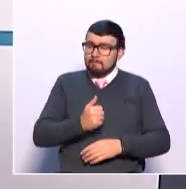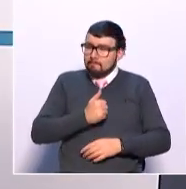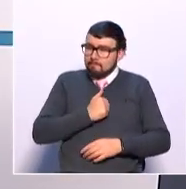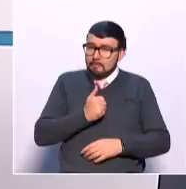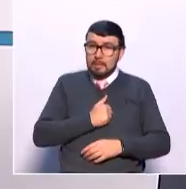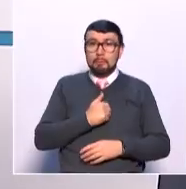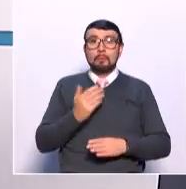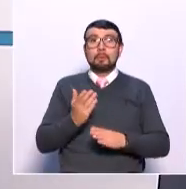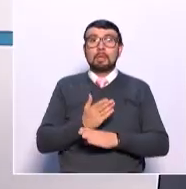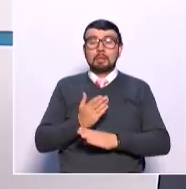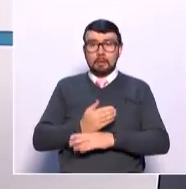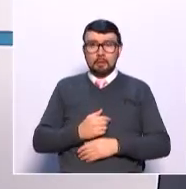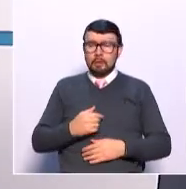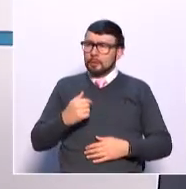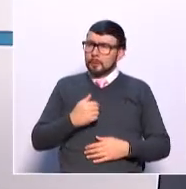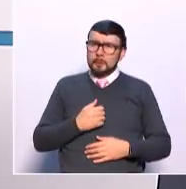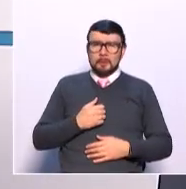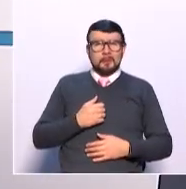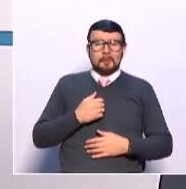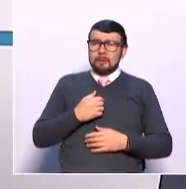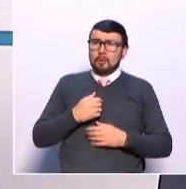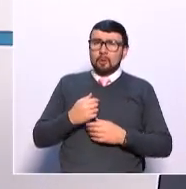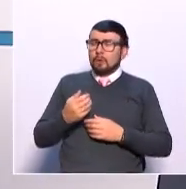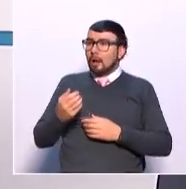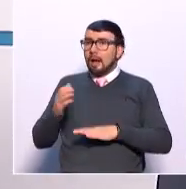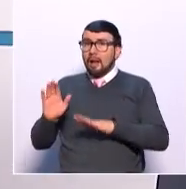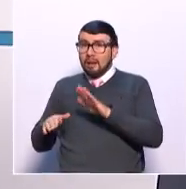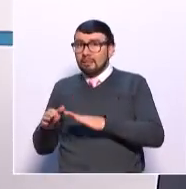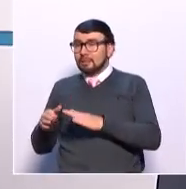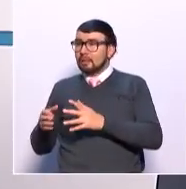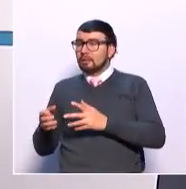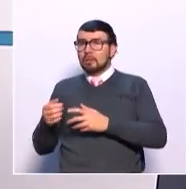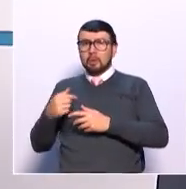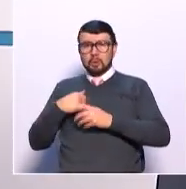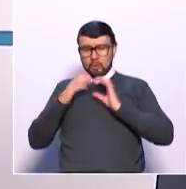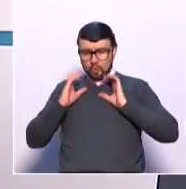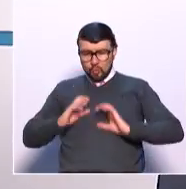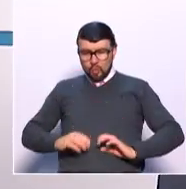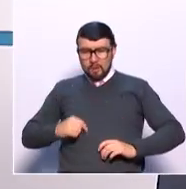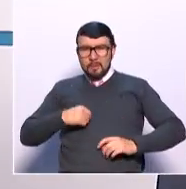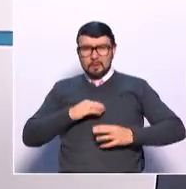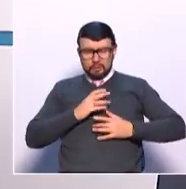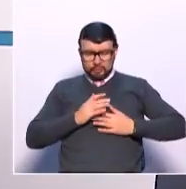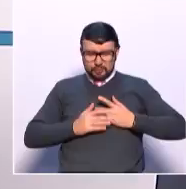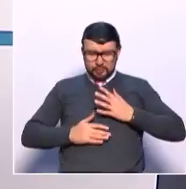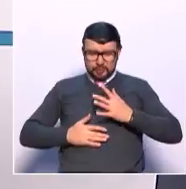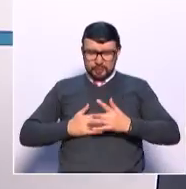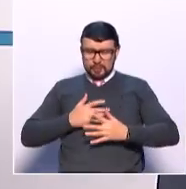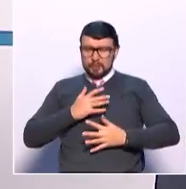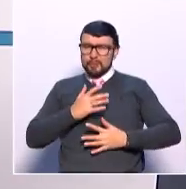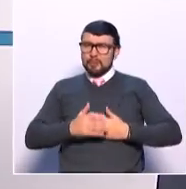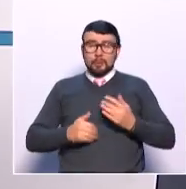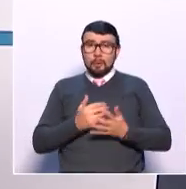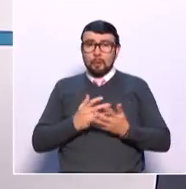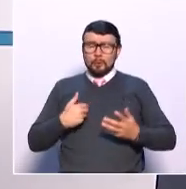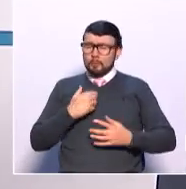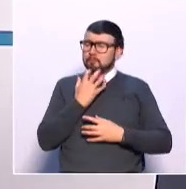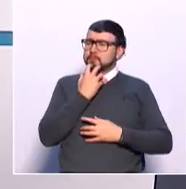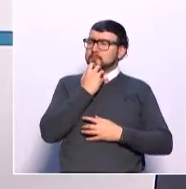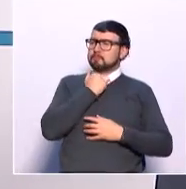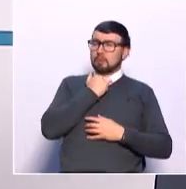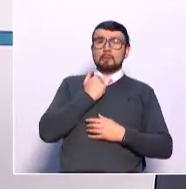y uno con esos venenos y con esos productos químicos que va generando el organismo que se está matando se está matando